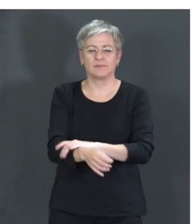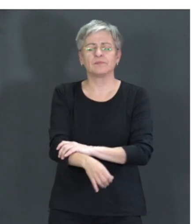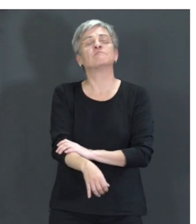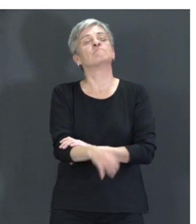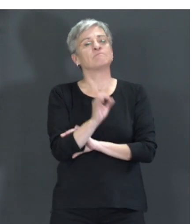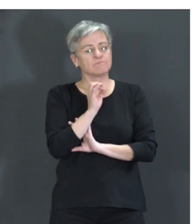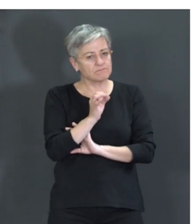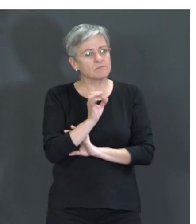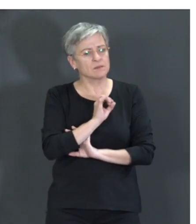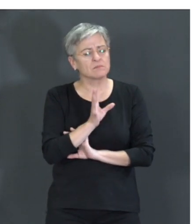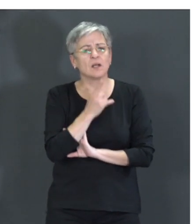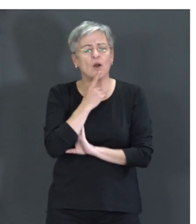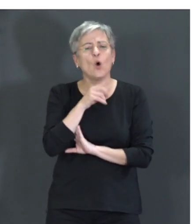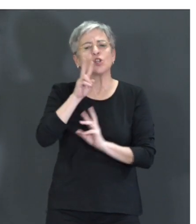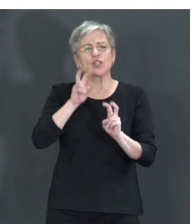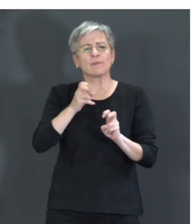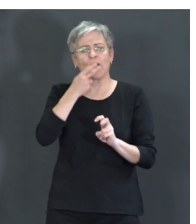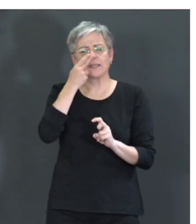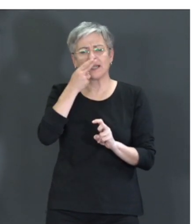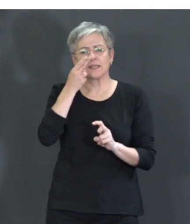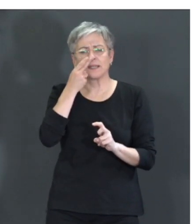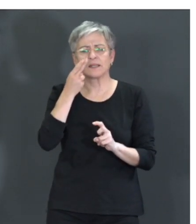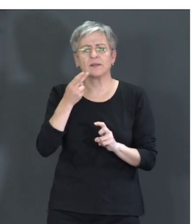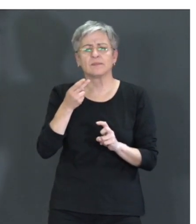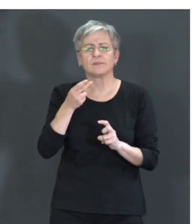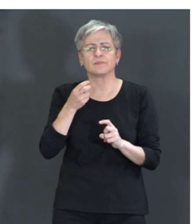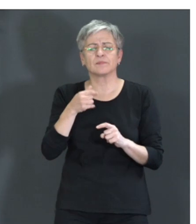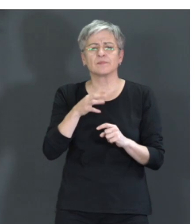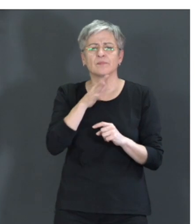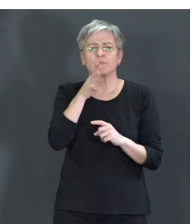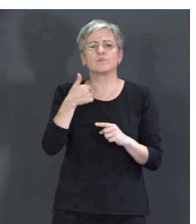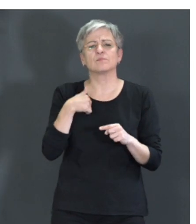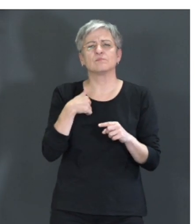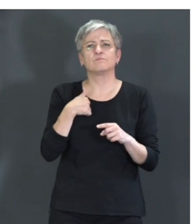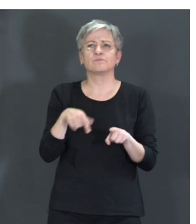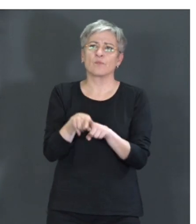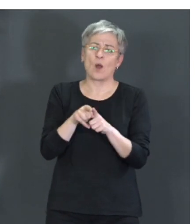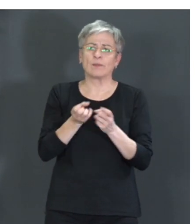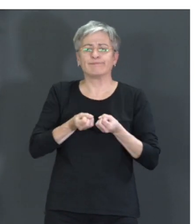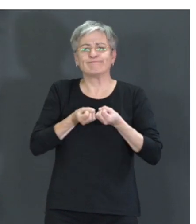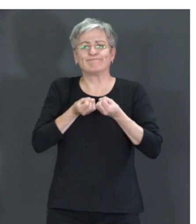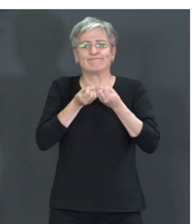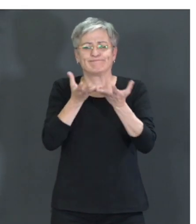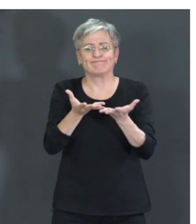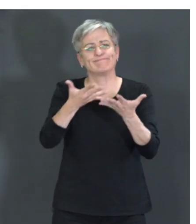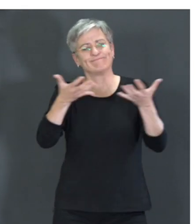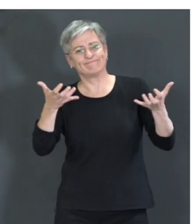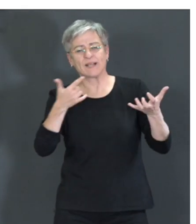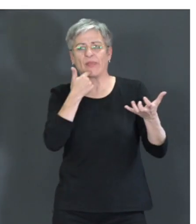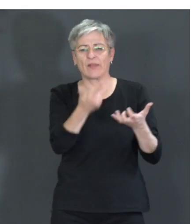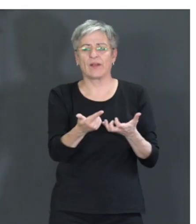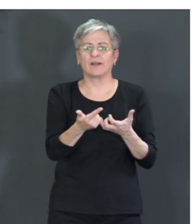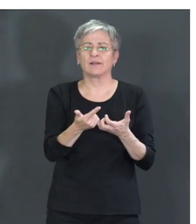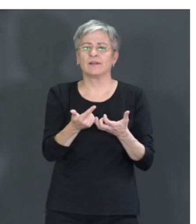también bastante interesante, ¿no? Que creo que también hay que, por lo menos, enunciar, ¿no? Que ya,